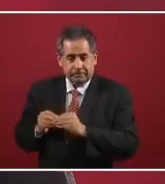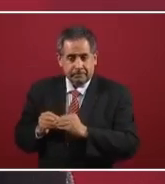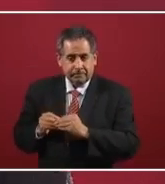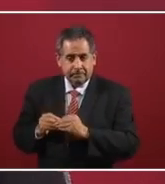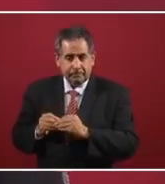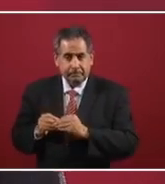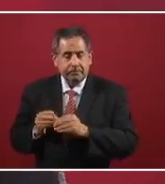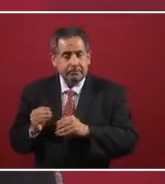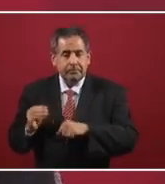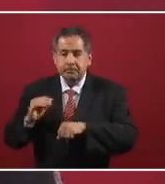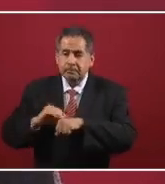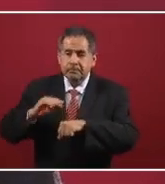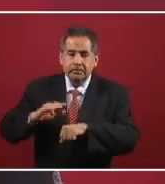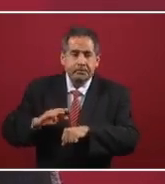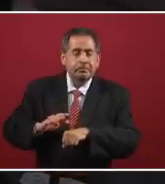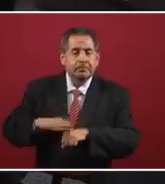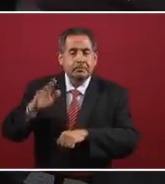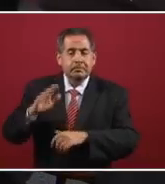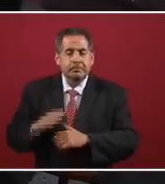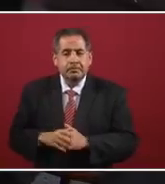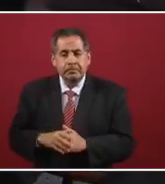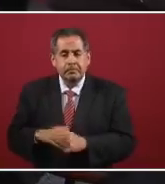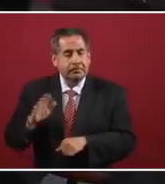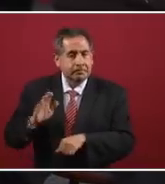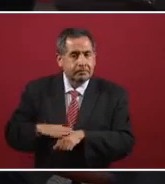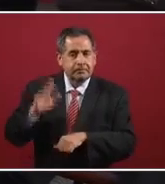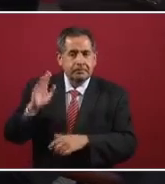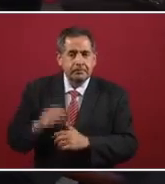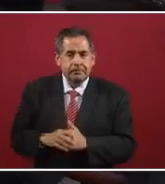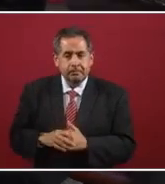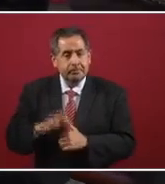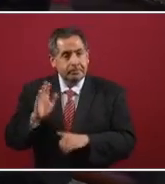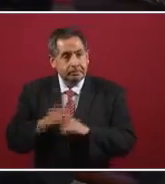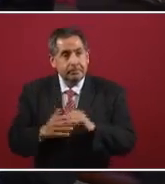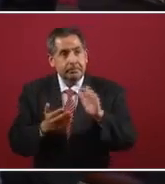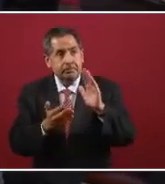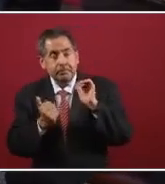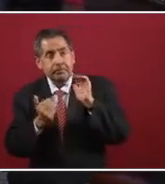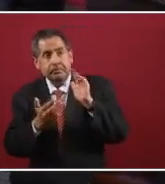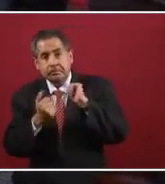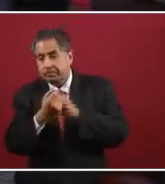en que se han recibido más remesas